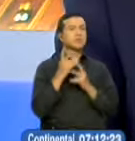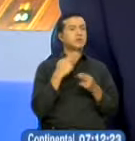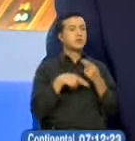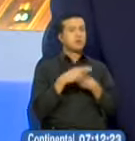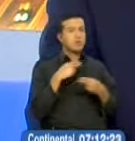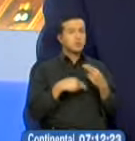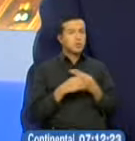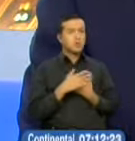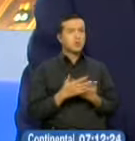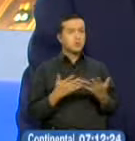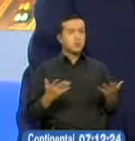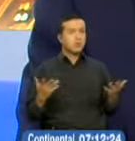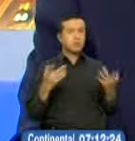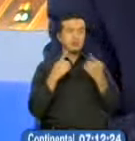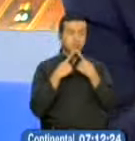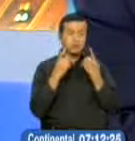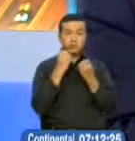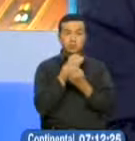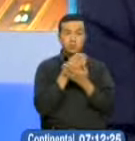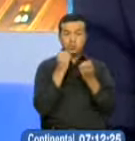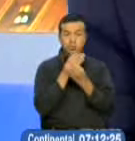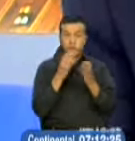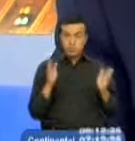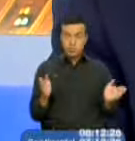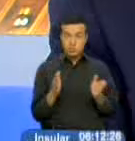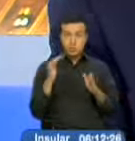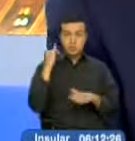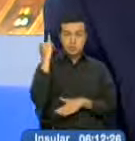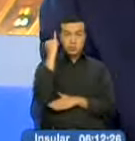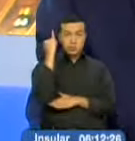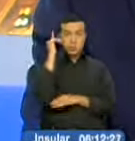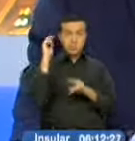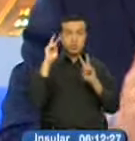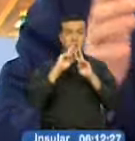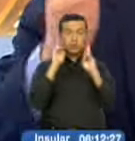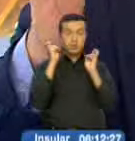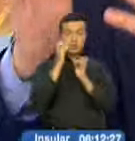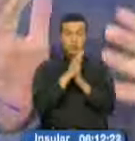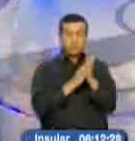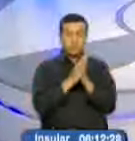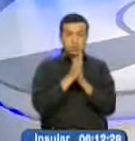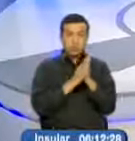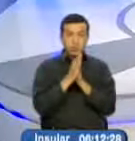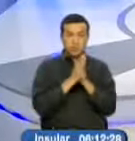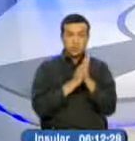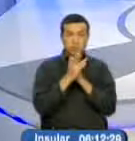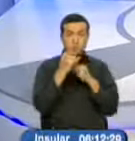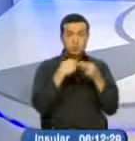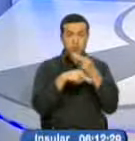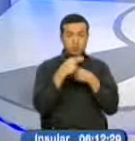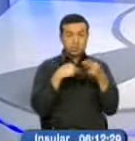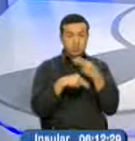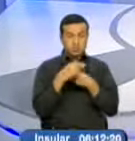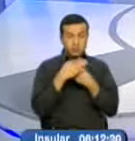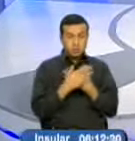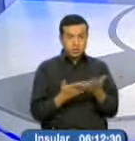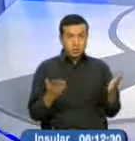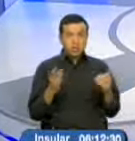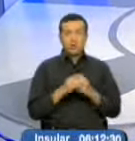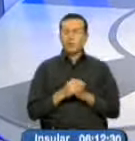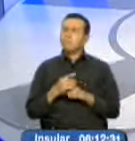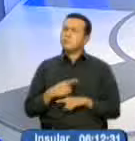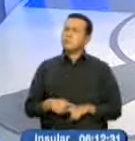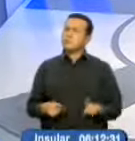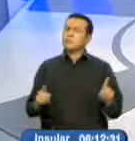y mencionó la necesidad de incentivar el sector industrial en relación a aprovechamientos de los mercados globales. Pero